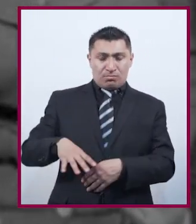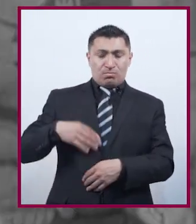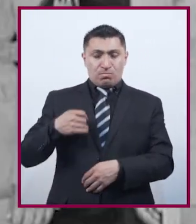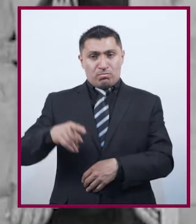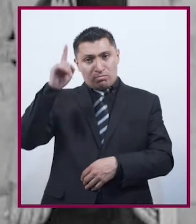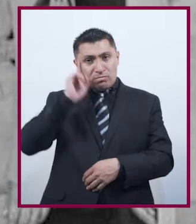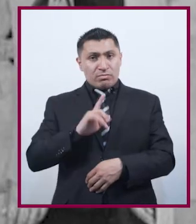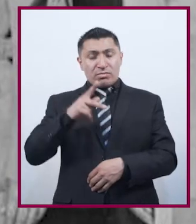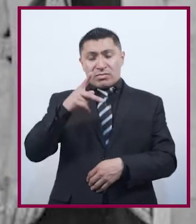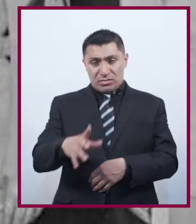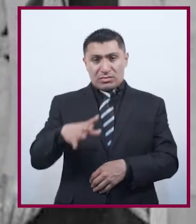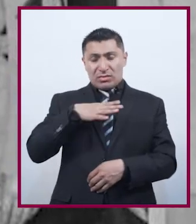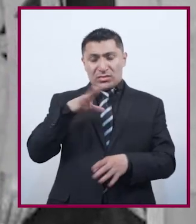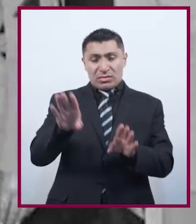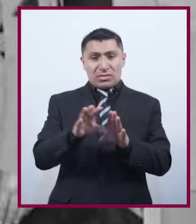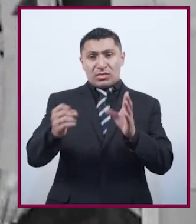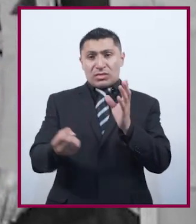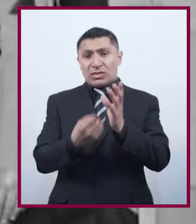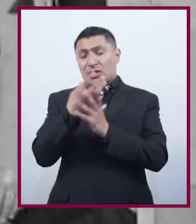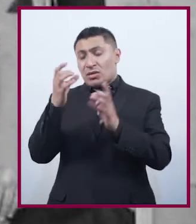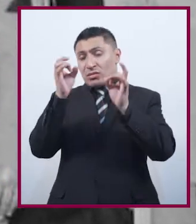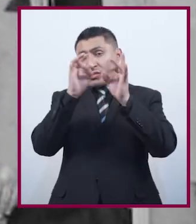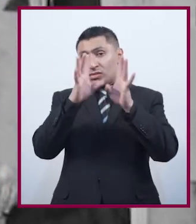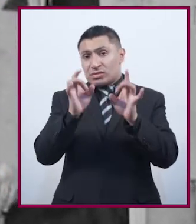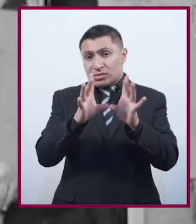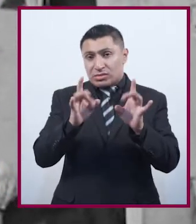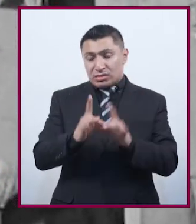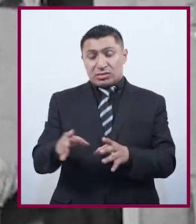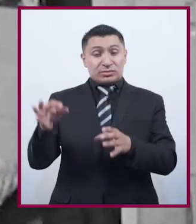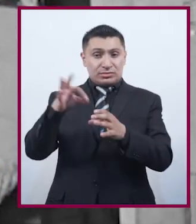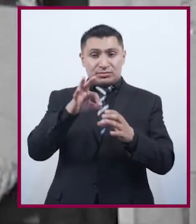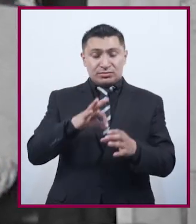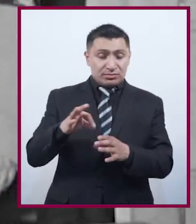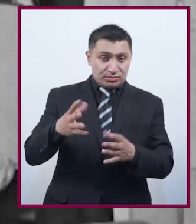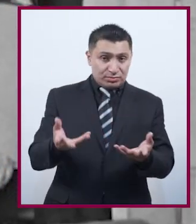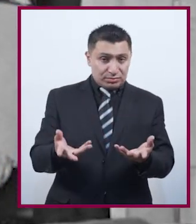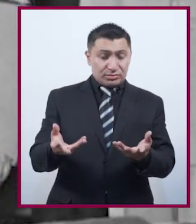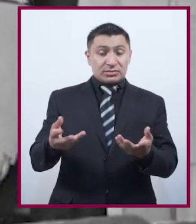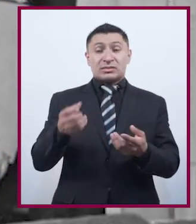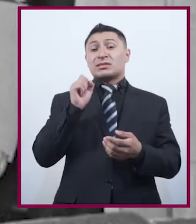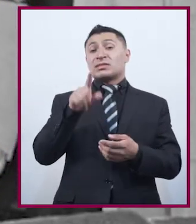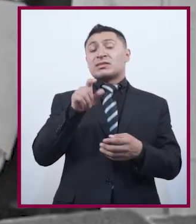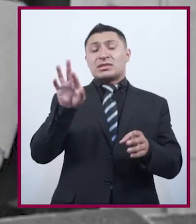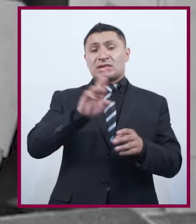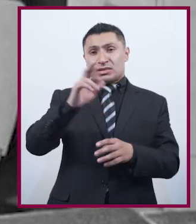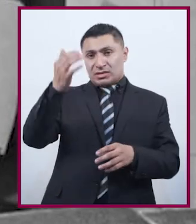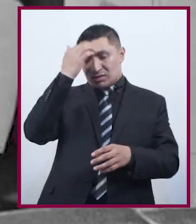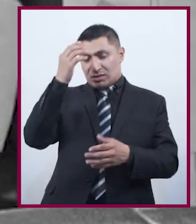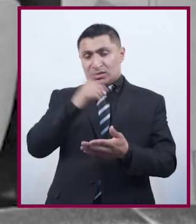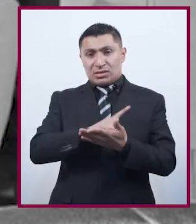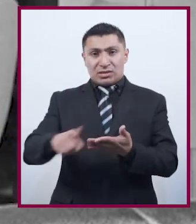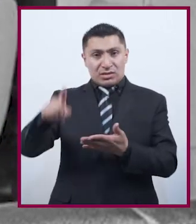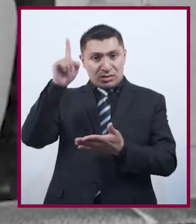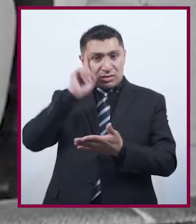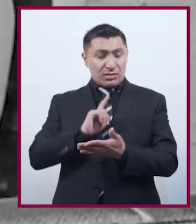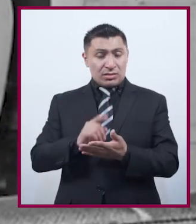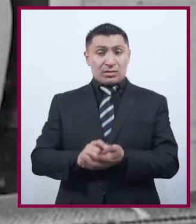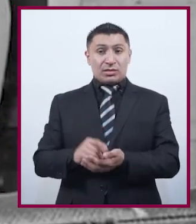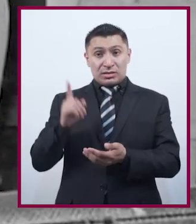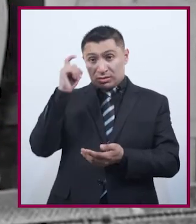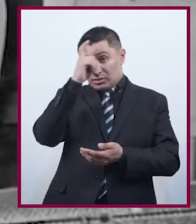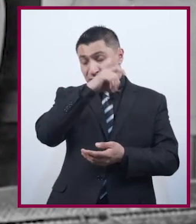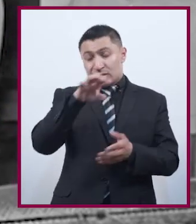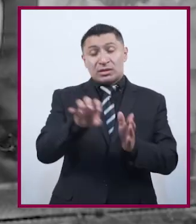femenina. No obstante, comienzan a perfilarse nuevos acontecimientos y sucesos que complican el reconocimiento de los